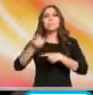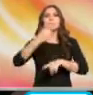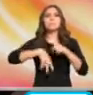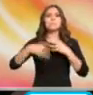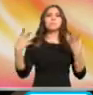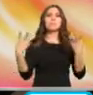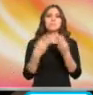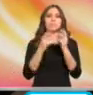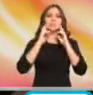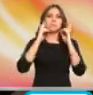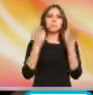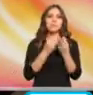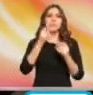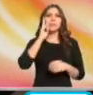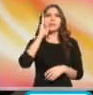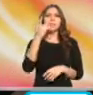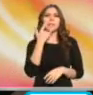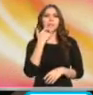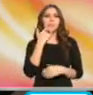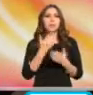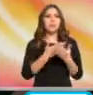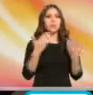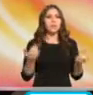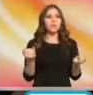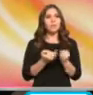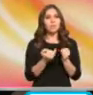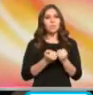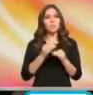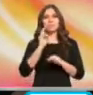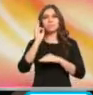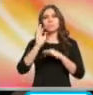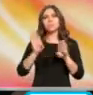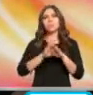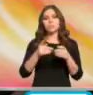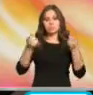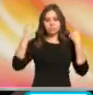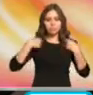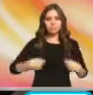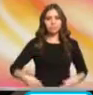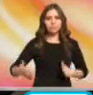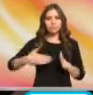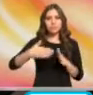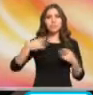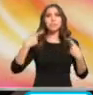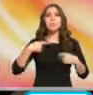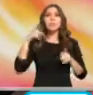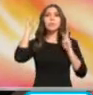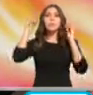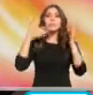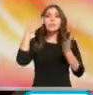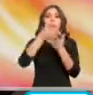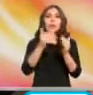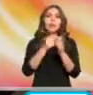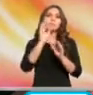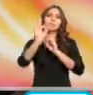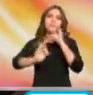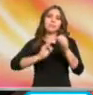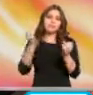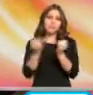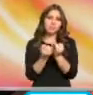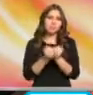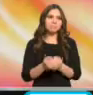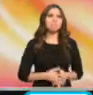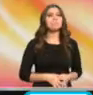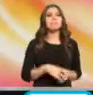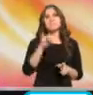también ponerse uno el mandil y consentir pues a la gente que vaya a visitarte a la casa, ¿no? Estoy de acuerdo, este fin